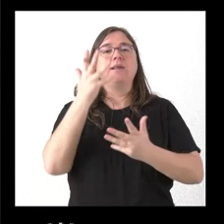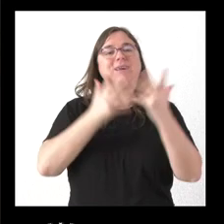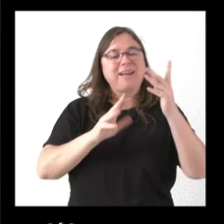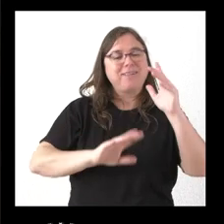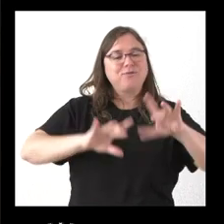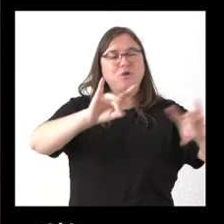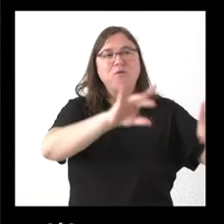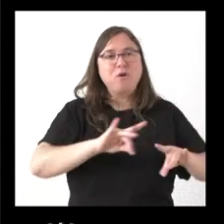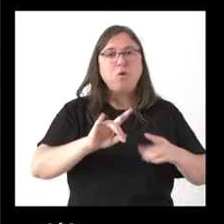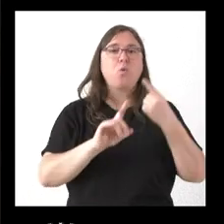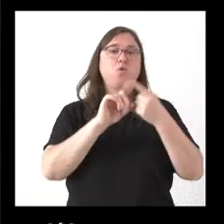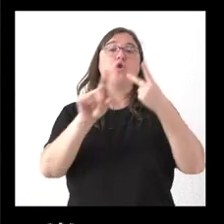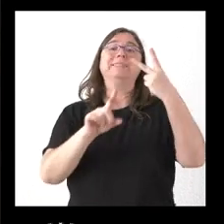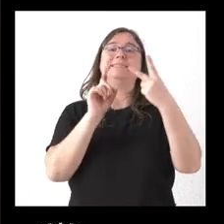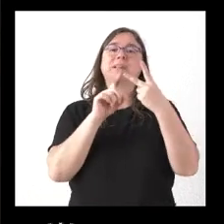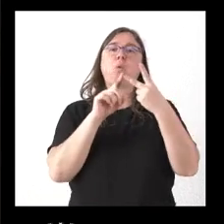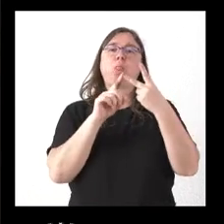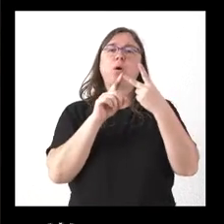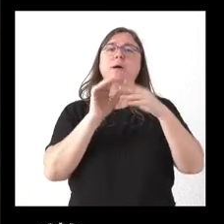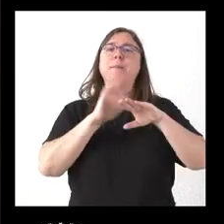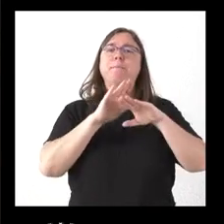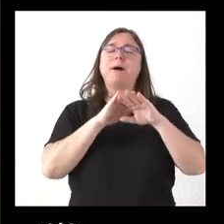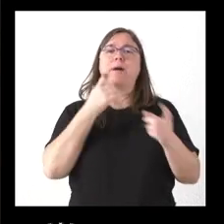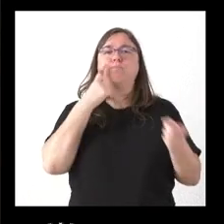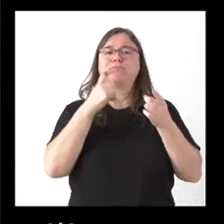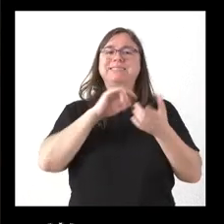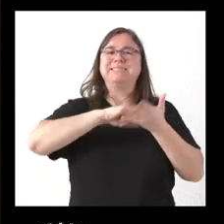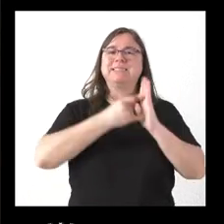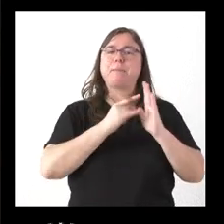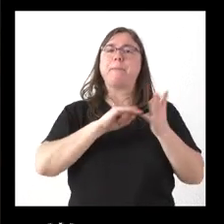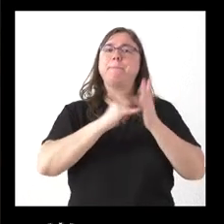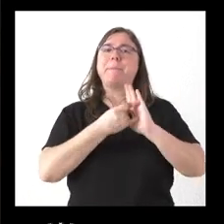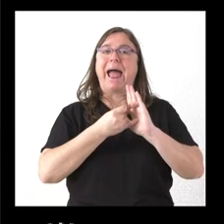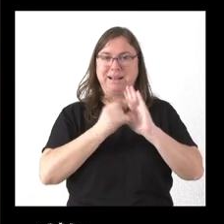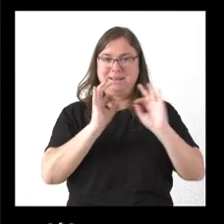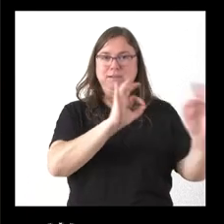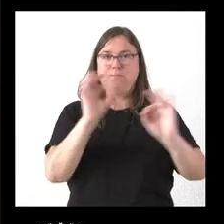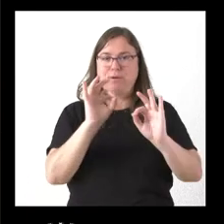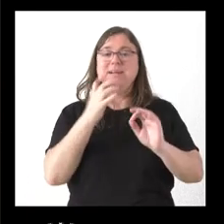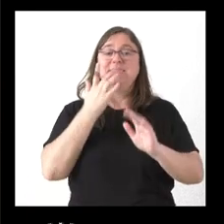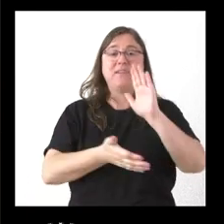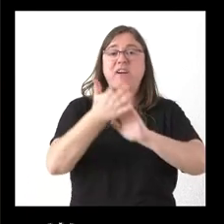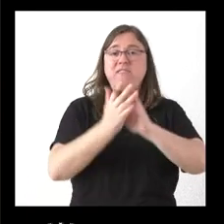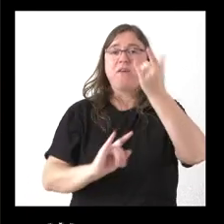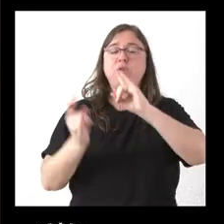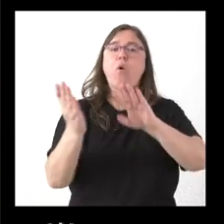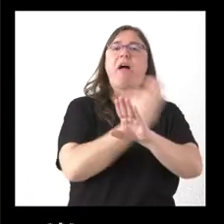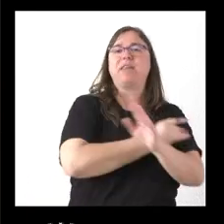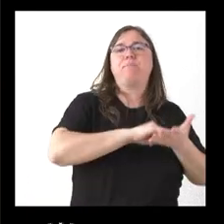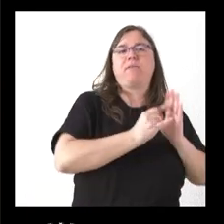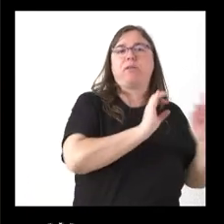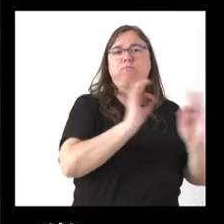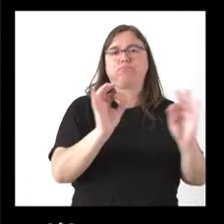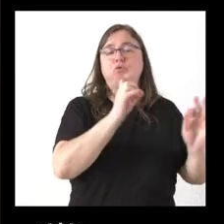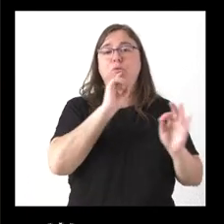incendiados uno el segundo para regular el sistema de planificación para la prevención y defensa ante el riesgo de incendios forestales el tercer